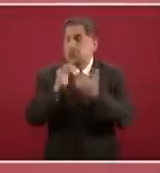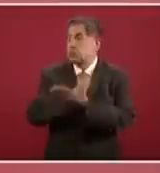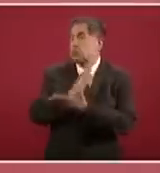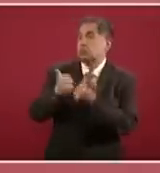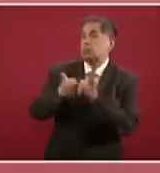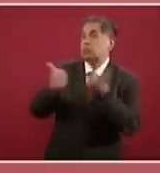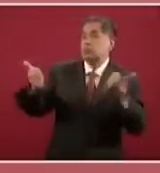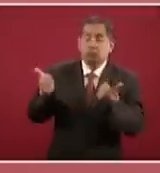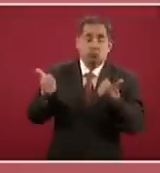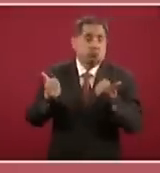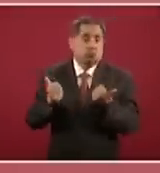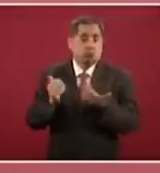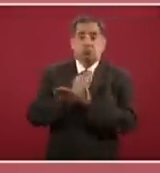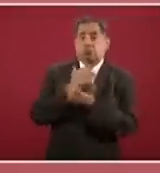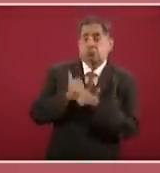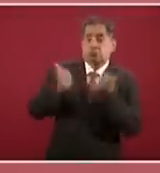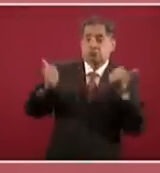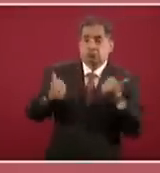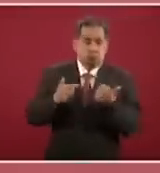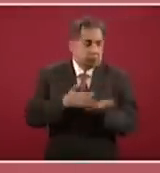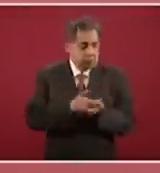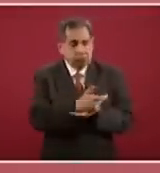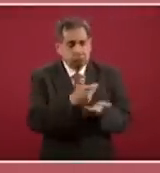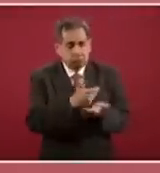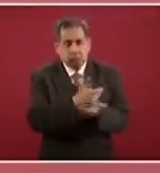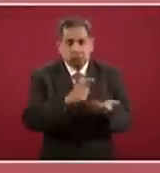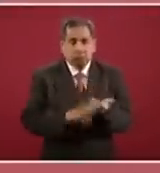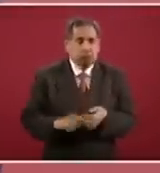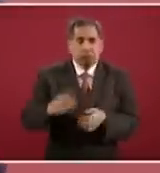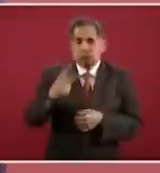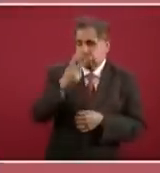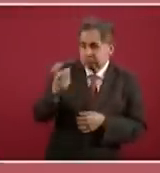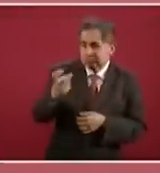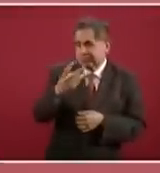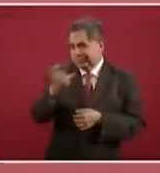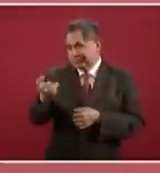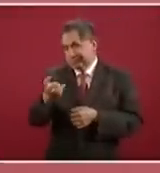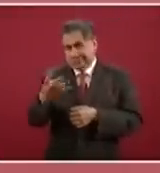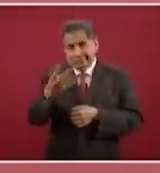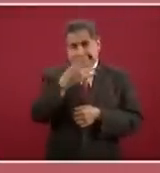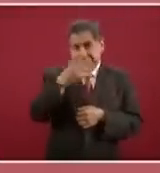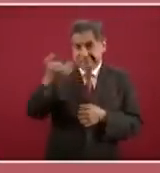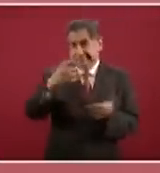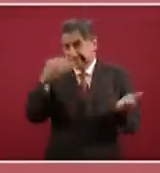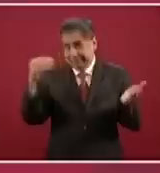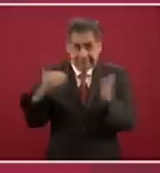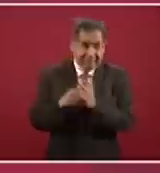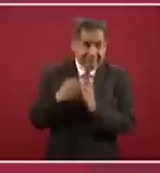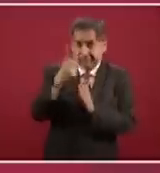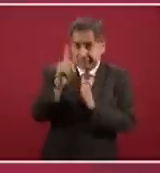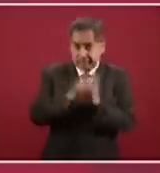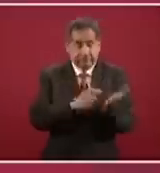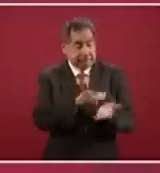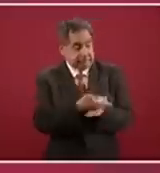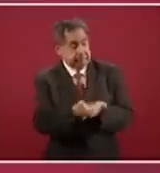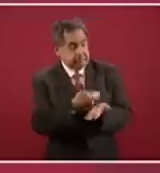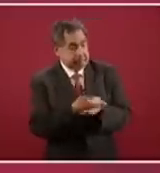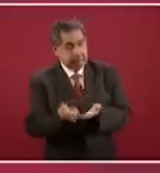supuestamente independientes, de 200, 300, 400 mil pesos mensuales.